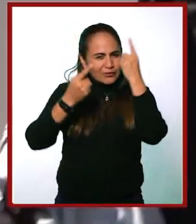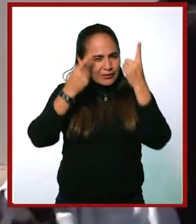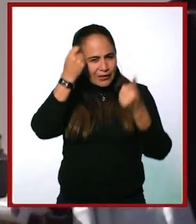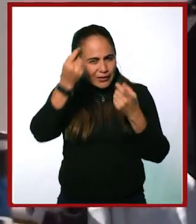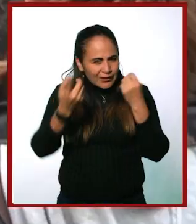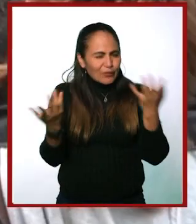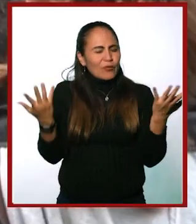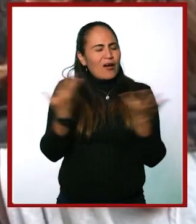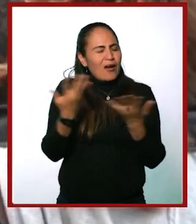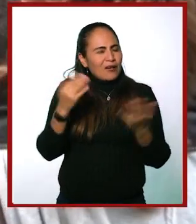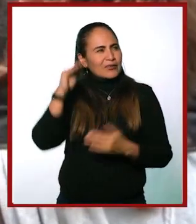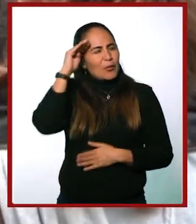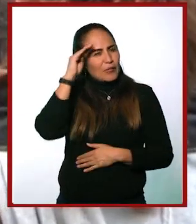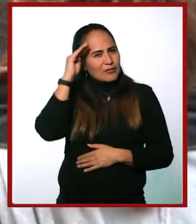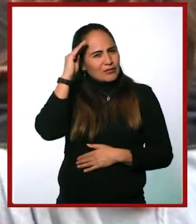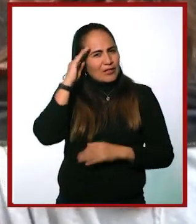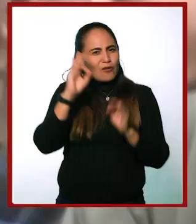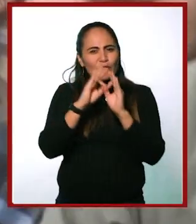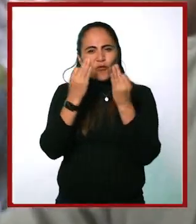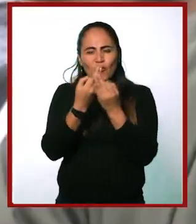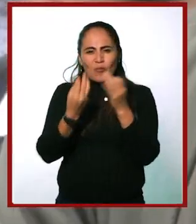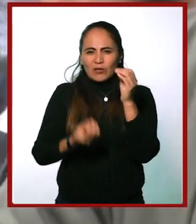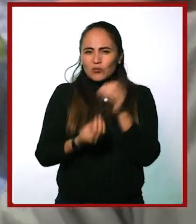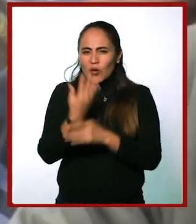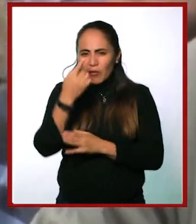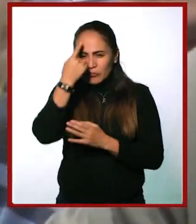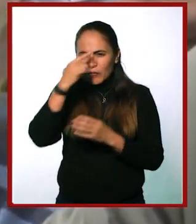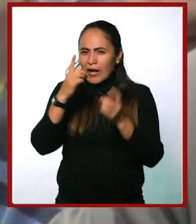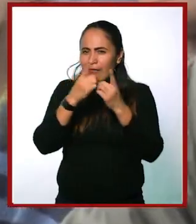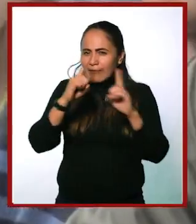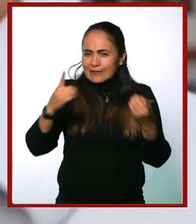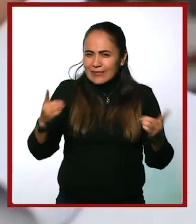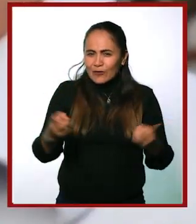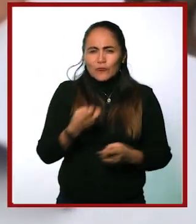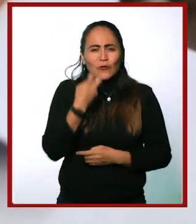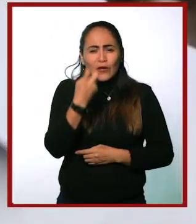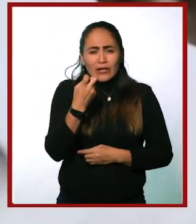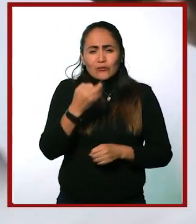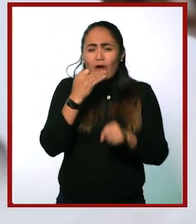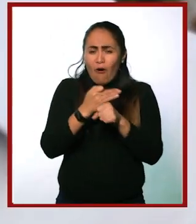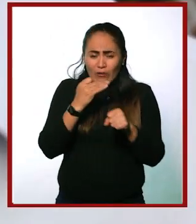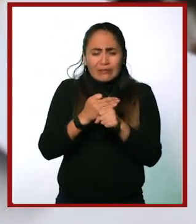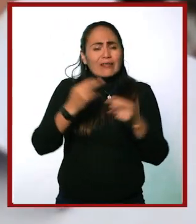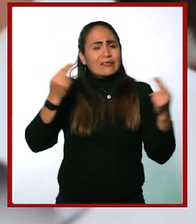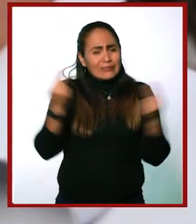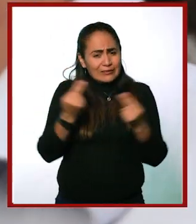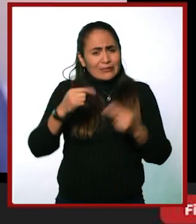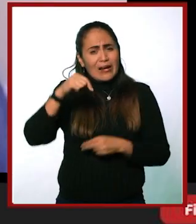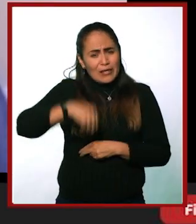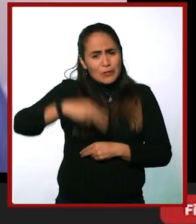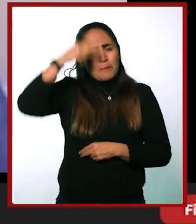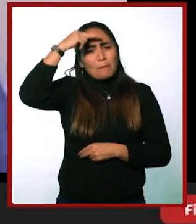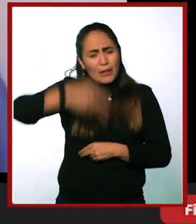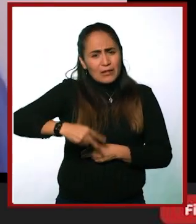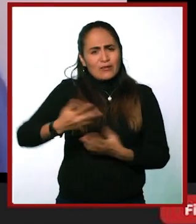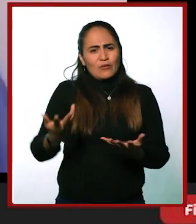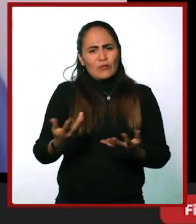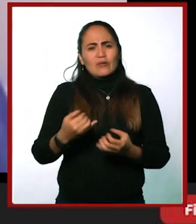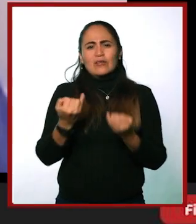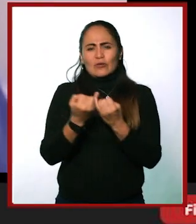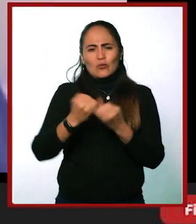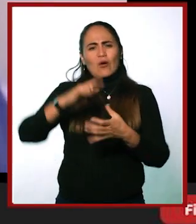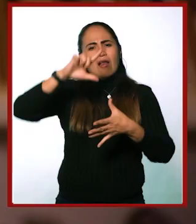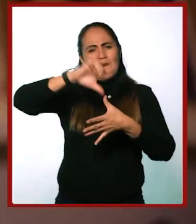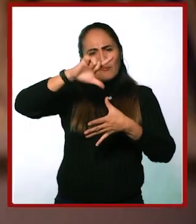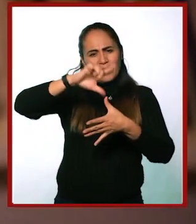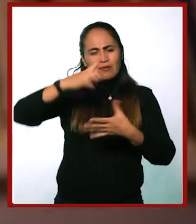creativos, replantearse nuevos modelos de desarrollo que tanto necesitan nuestros países, nuestro México,